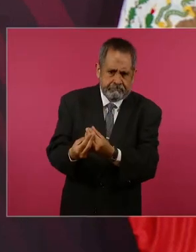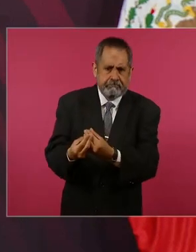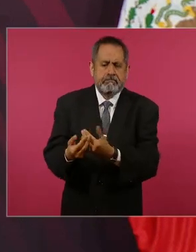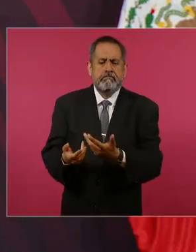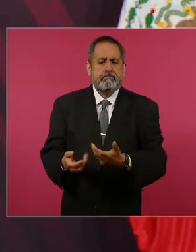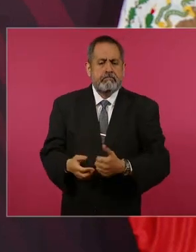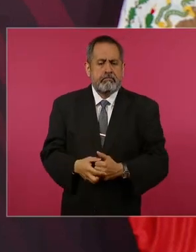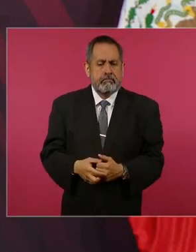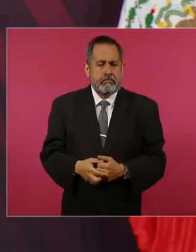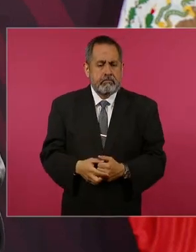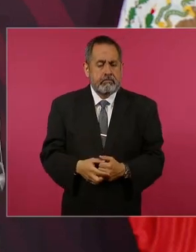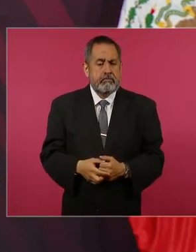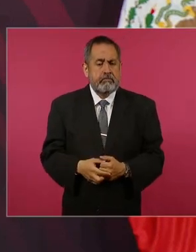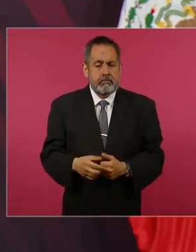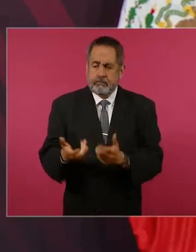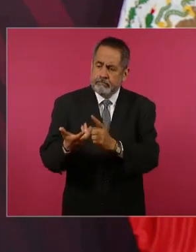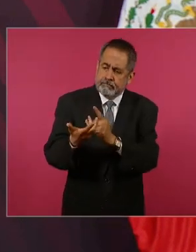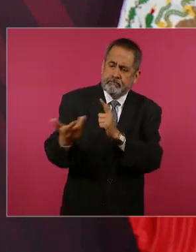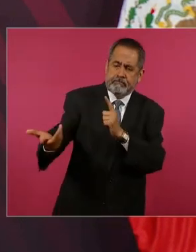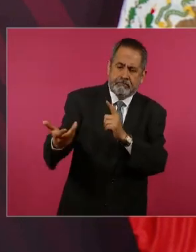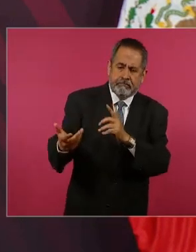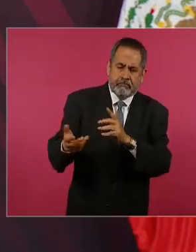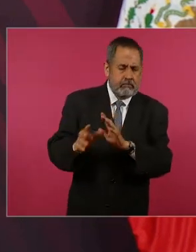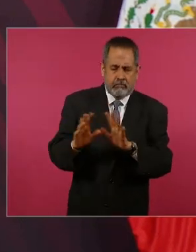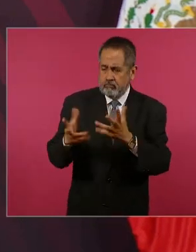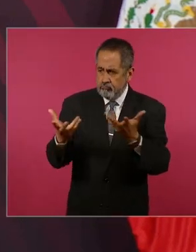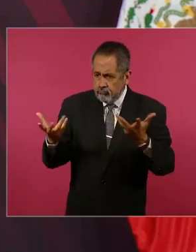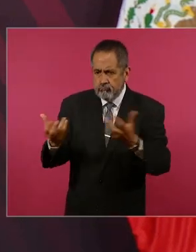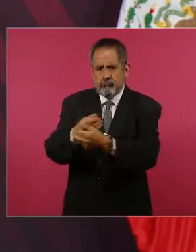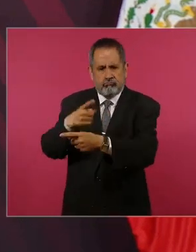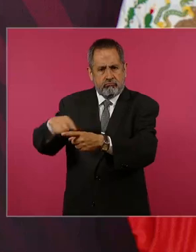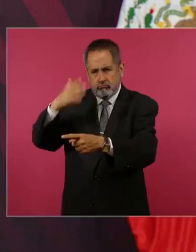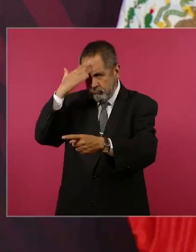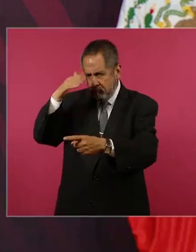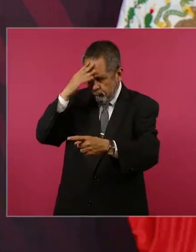No hay que abandonar la sabiduría popular